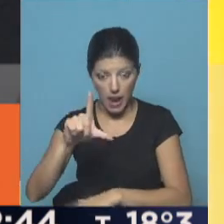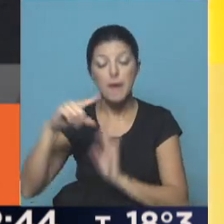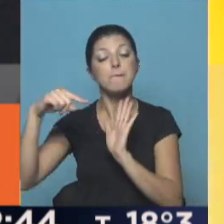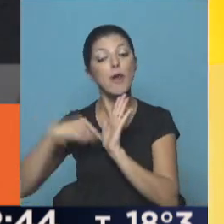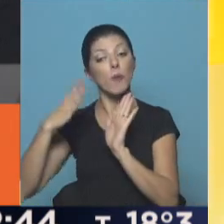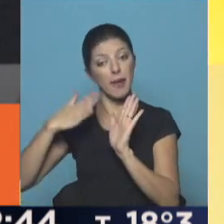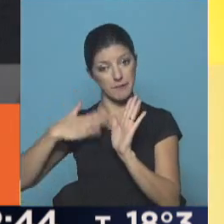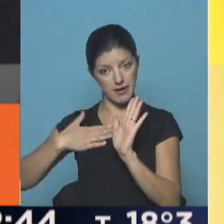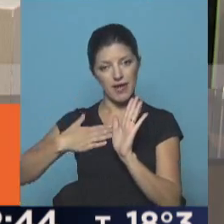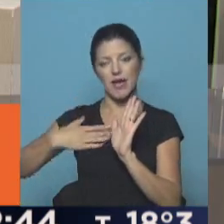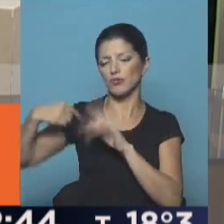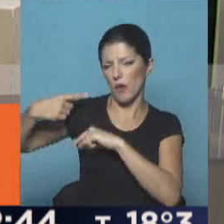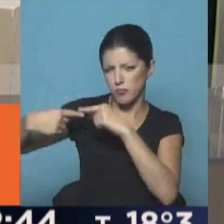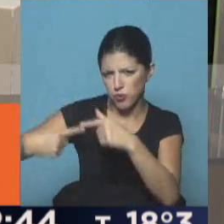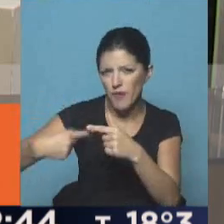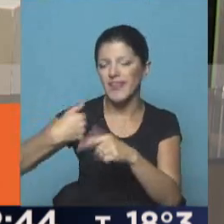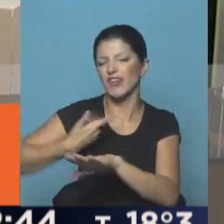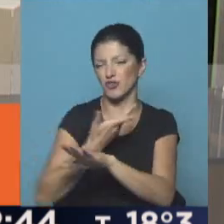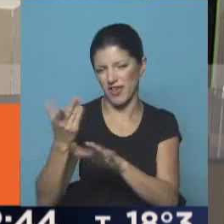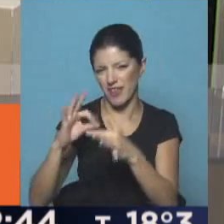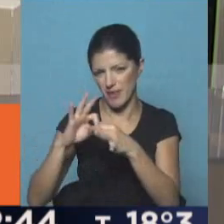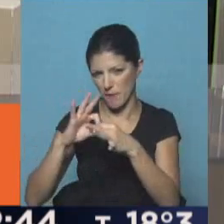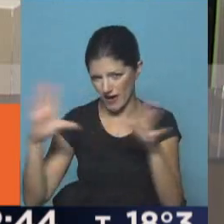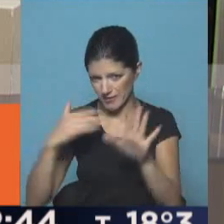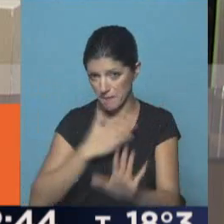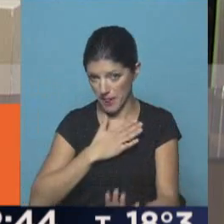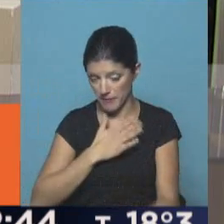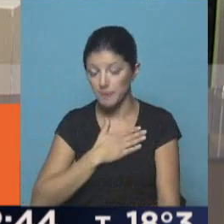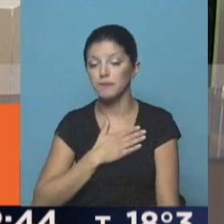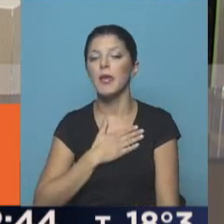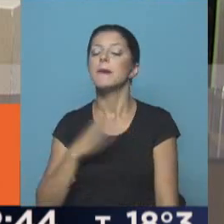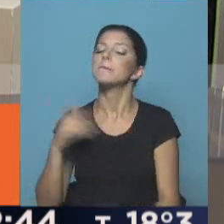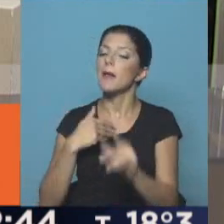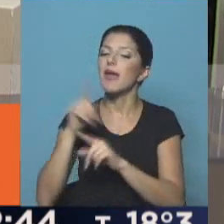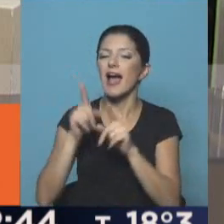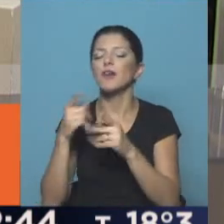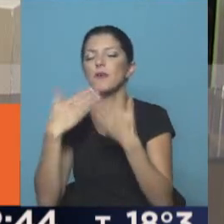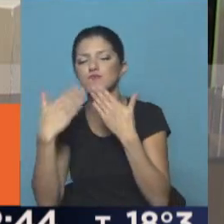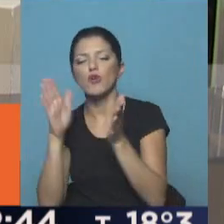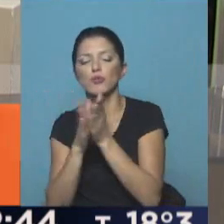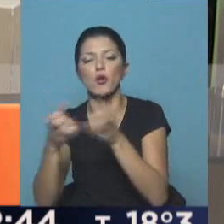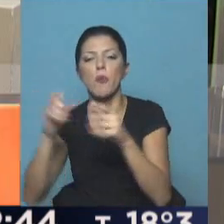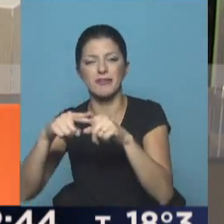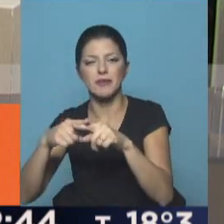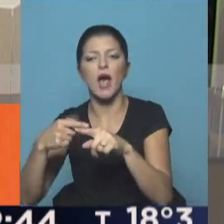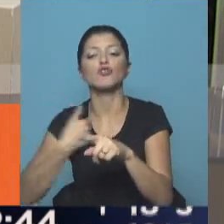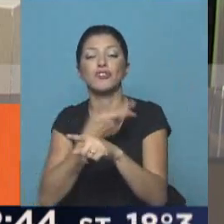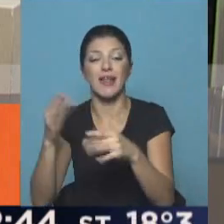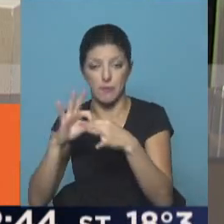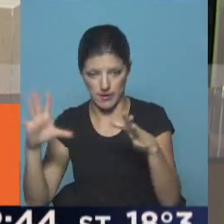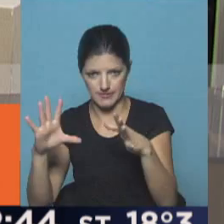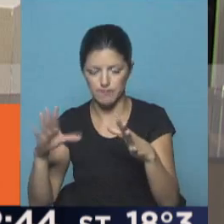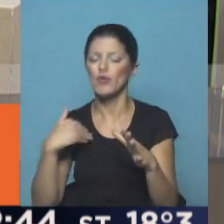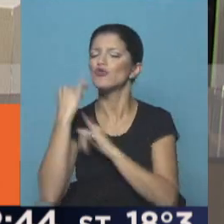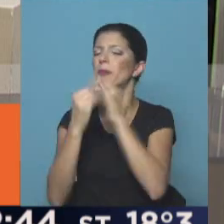tradición de la socialdemocracia. Creo que acá lo que está en disputa es el sentido de la socialdemocracia. Yo lo diría de esta manera. La